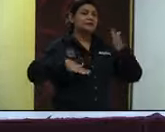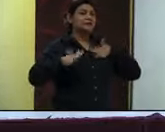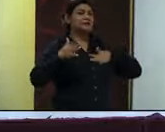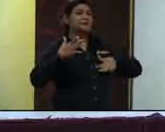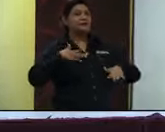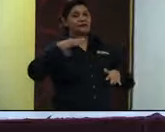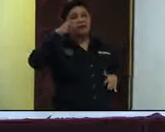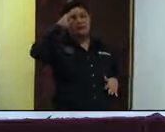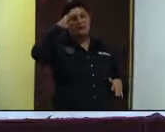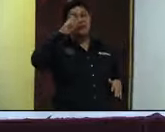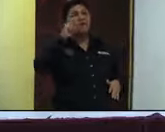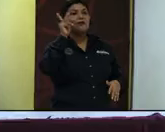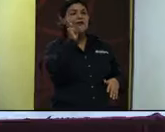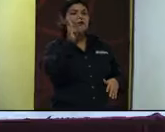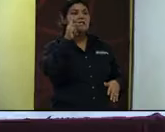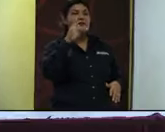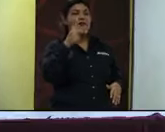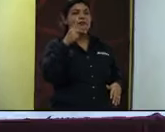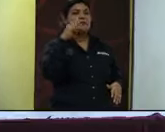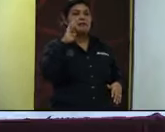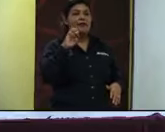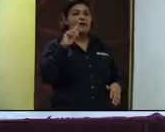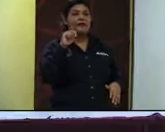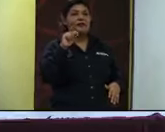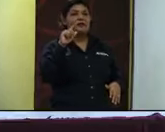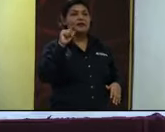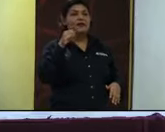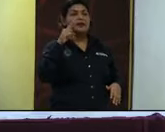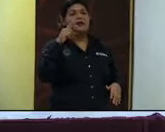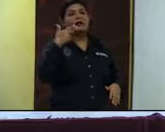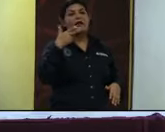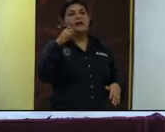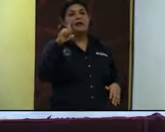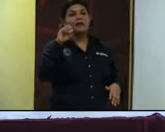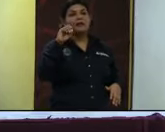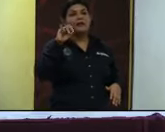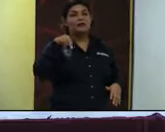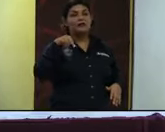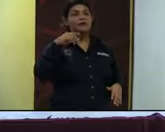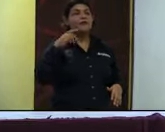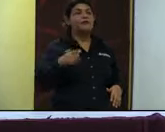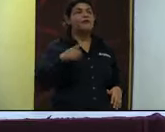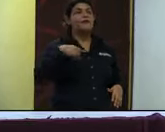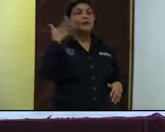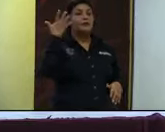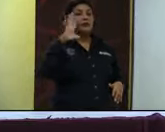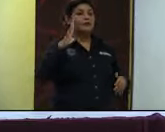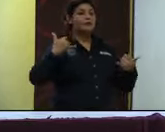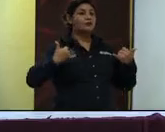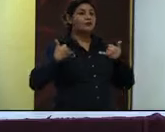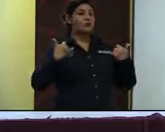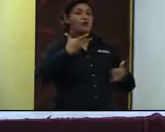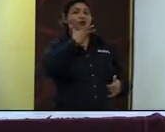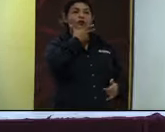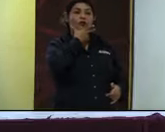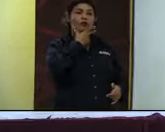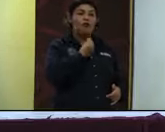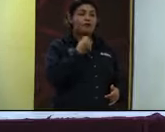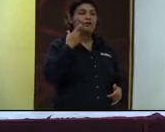mentalmente, que fue una prueba pentatlón militar, que aquí fueron 10 muchachos, varones, que igual fueron 5